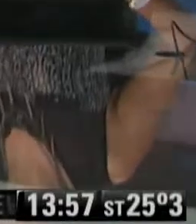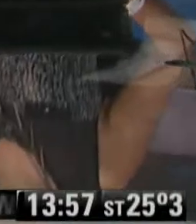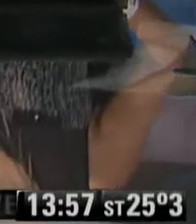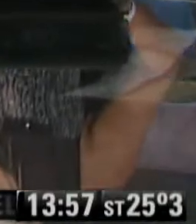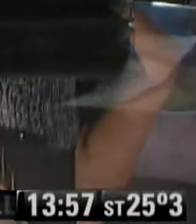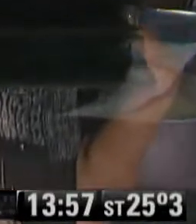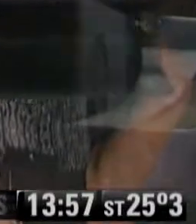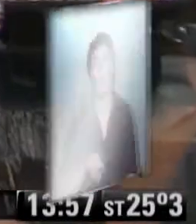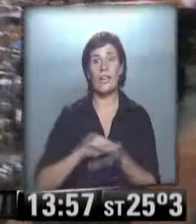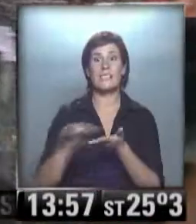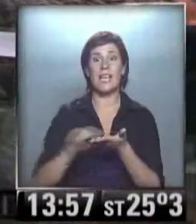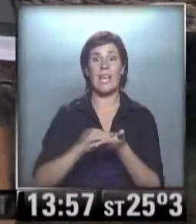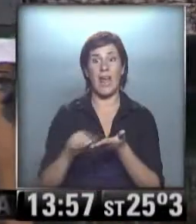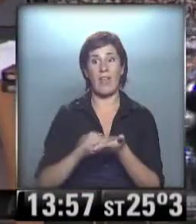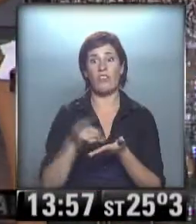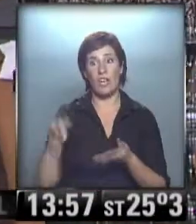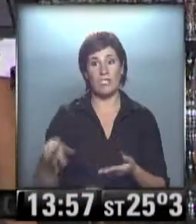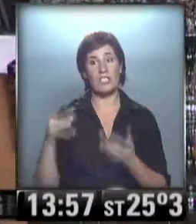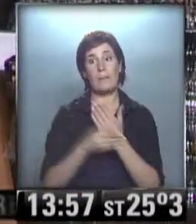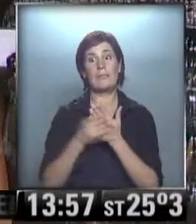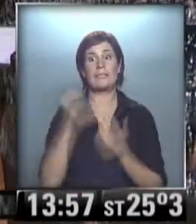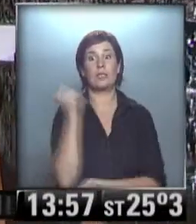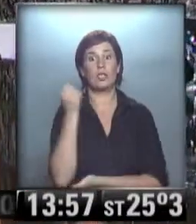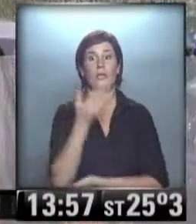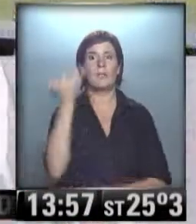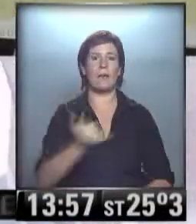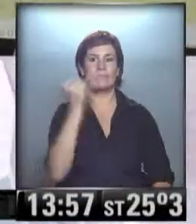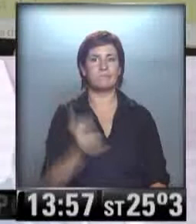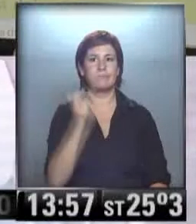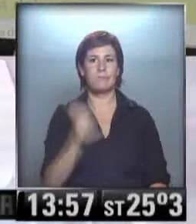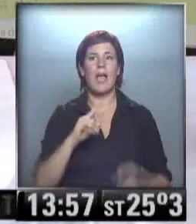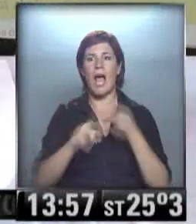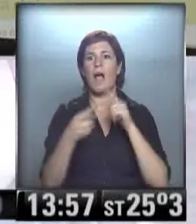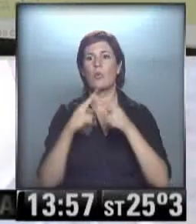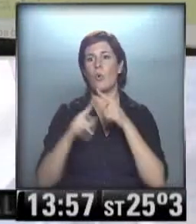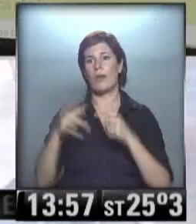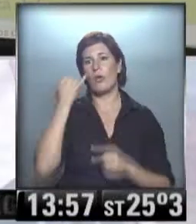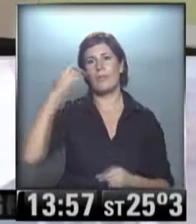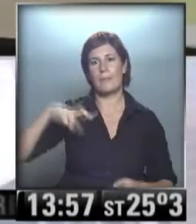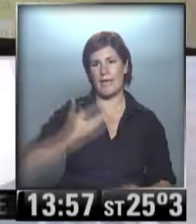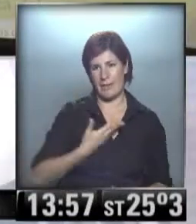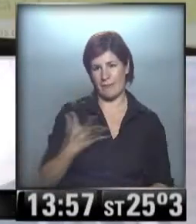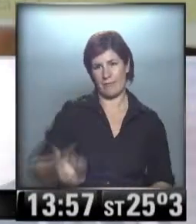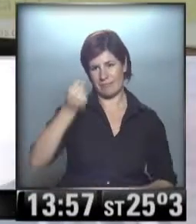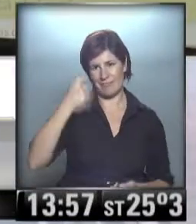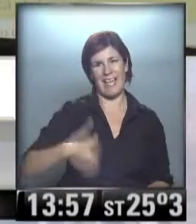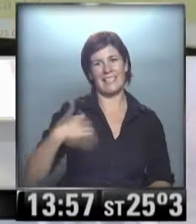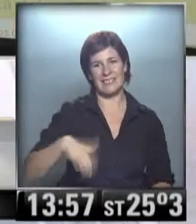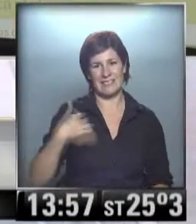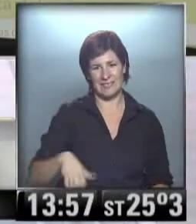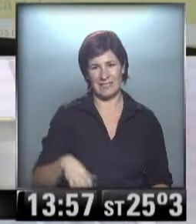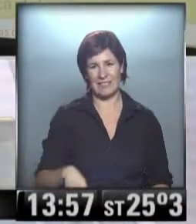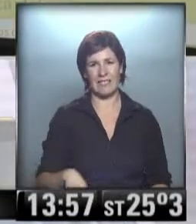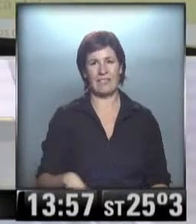Vamos al Senado de la Nación. Está exponiendo Axel Kicillof este acuerdo por la expropiación de las acciones de YPF. Volvemos